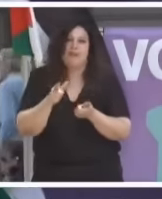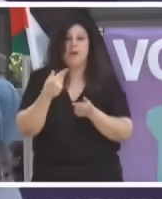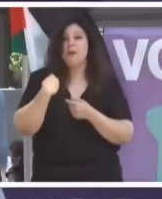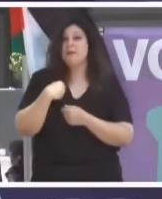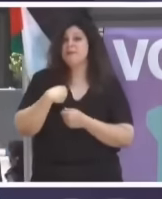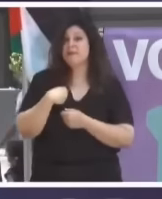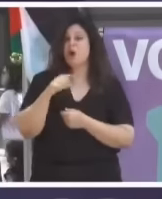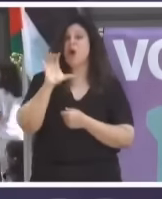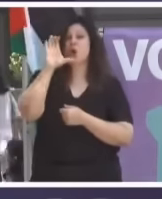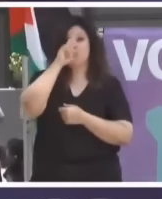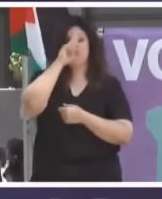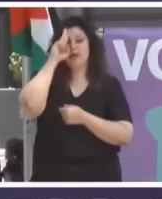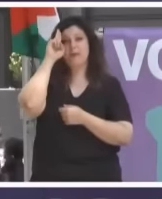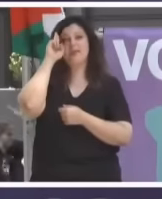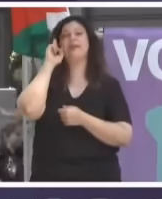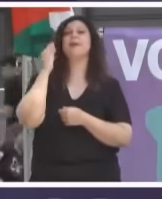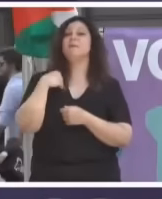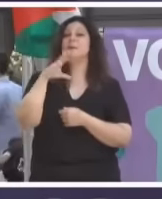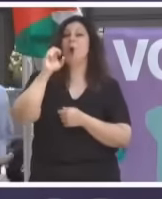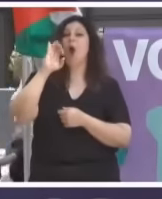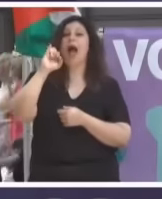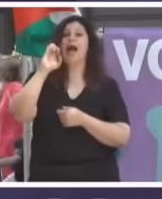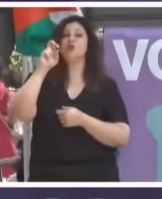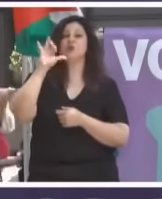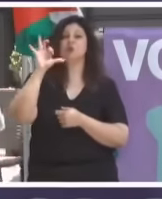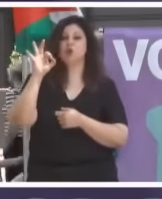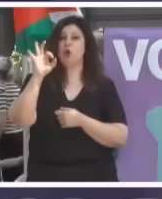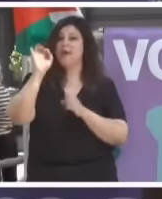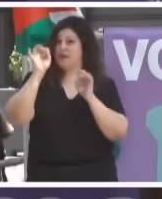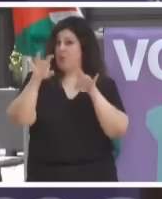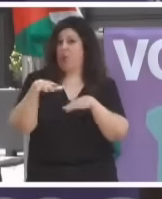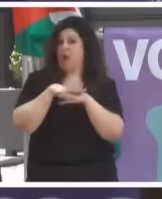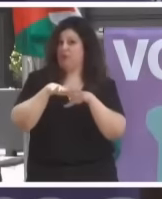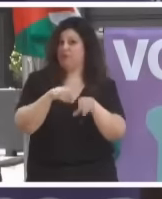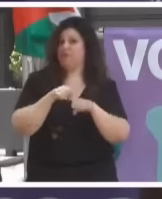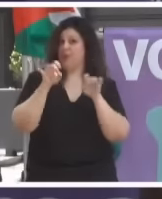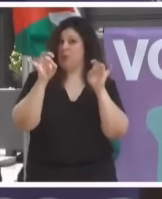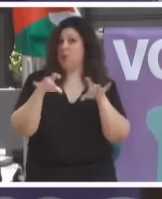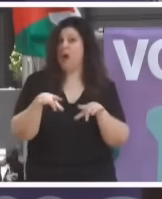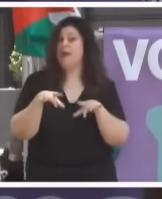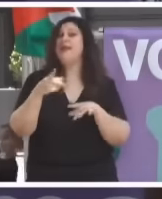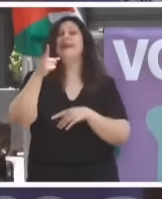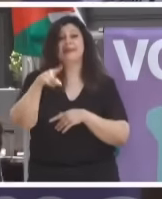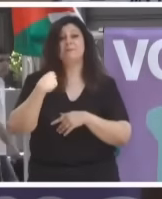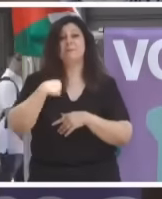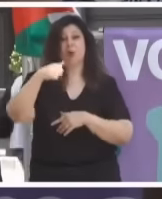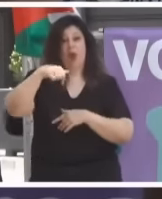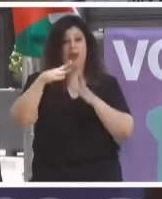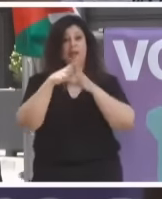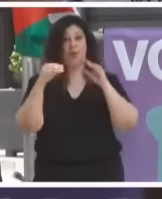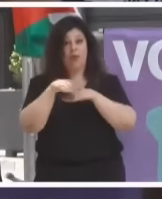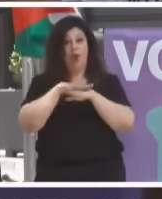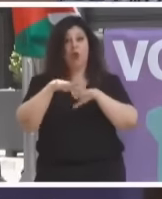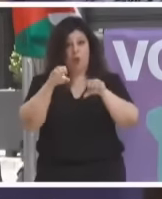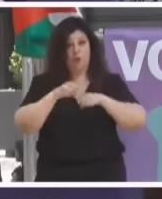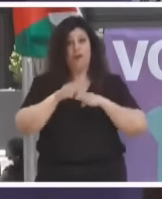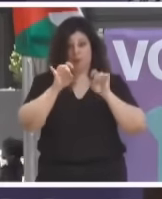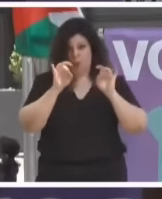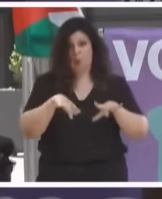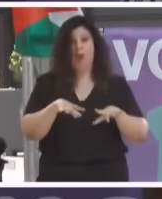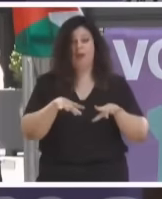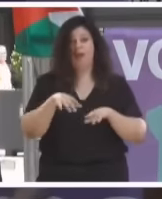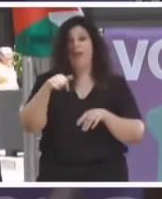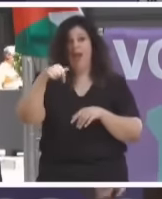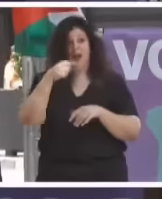gobiernan la Comunidad de Madrid, la de Ayuso, y son los mismos que gobiernan aquí en Andalucía. Aquí ya estáis